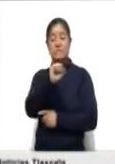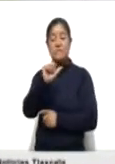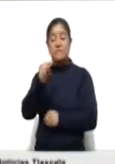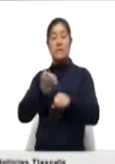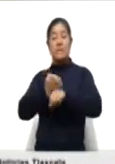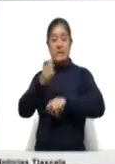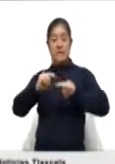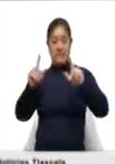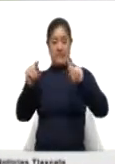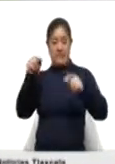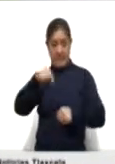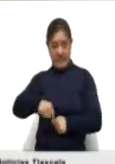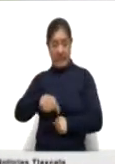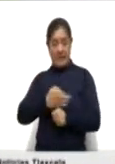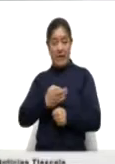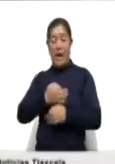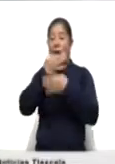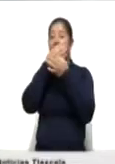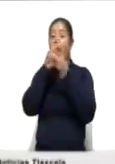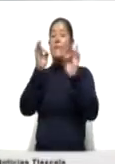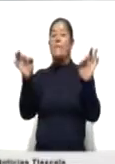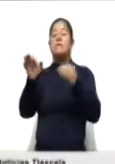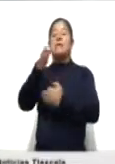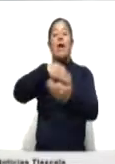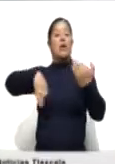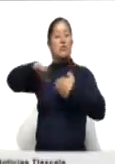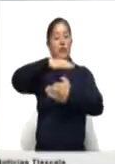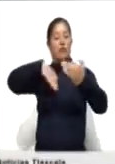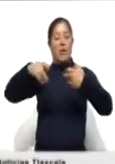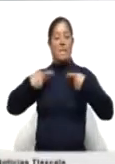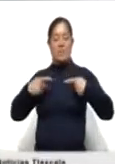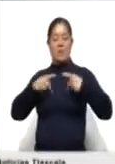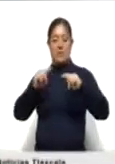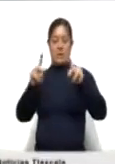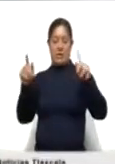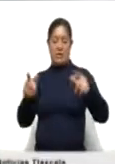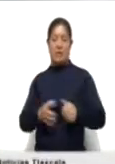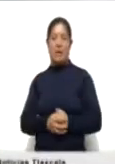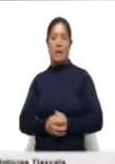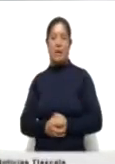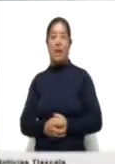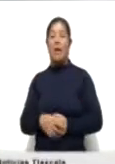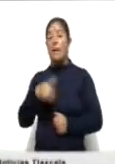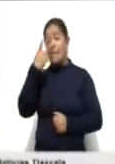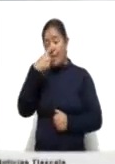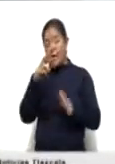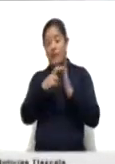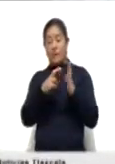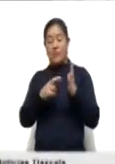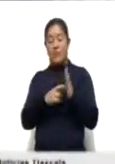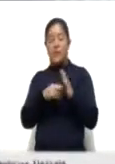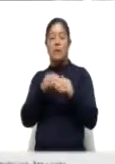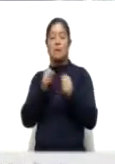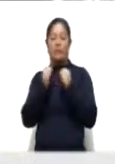del Estado hace un llamado a toda la población tlaxcalteca a fortalecer las medidas sanitarias.